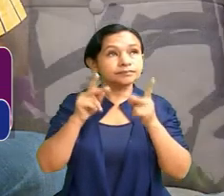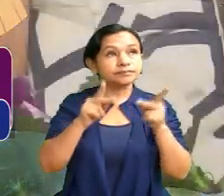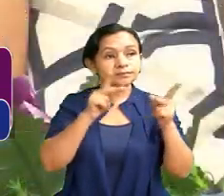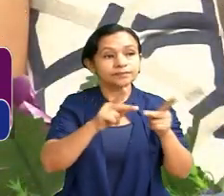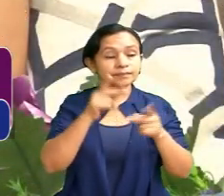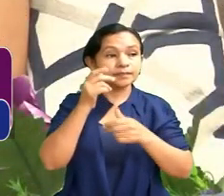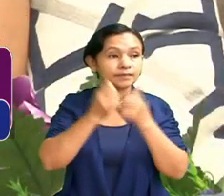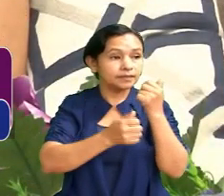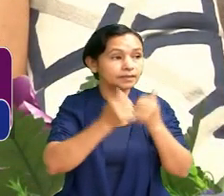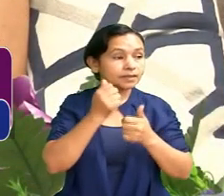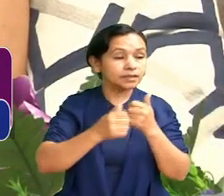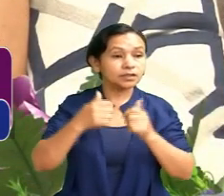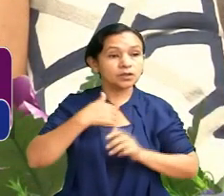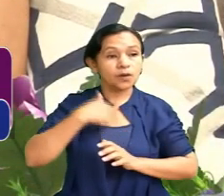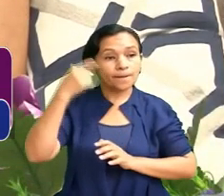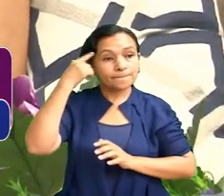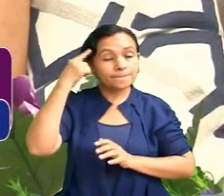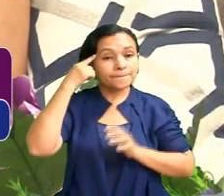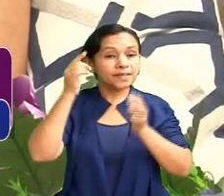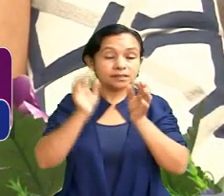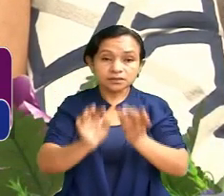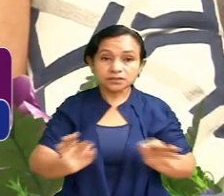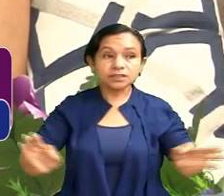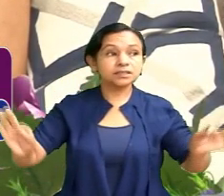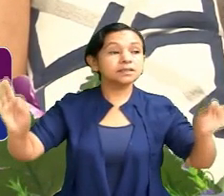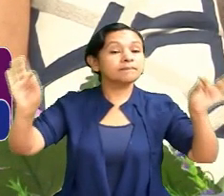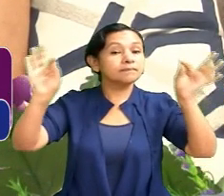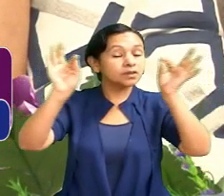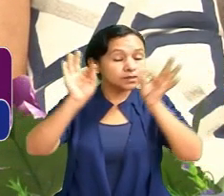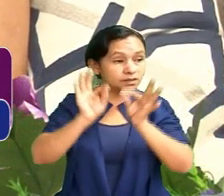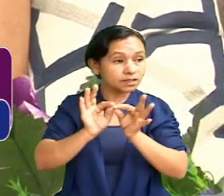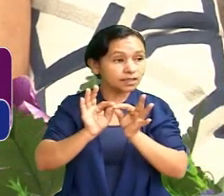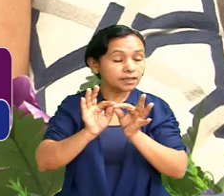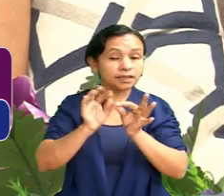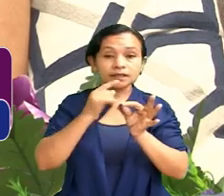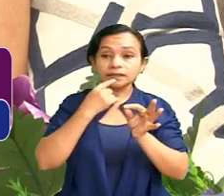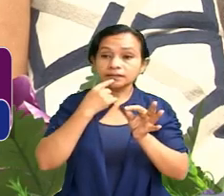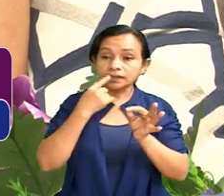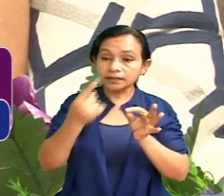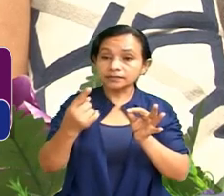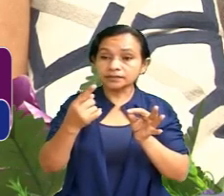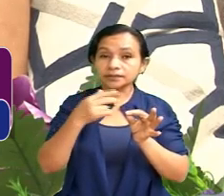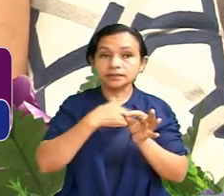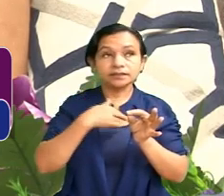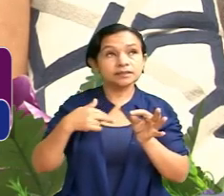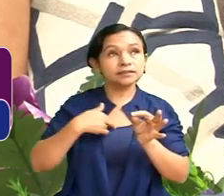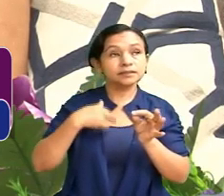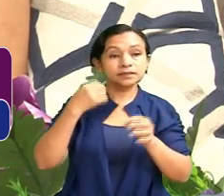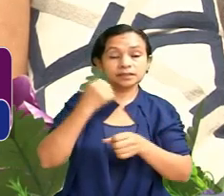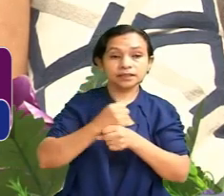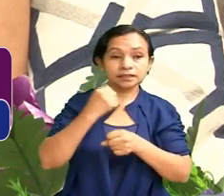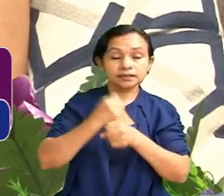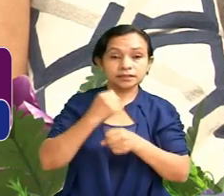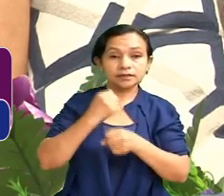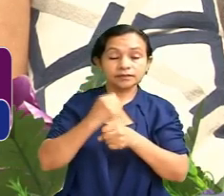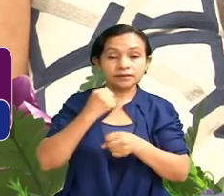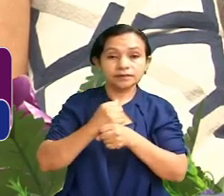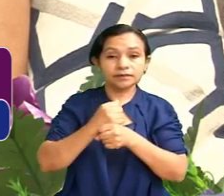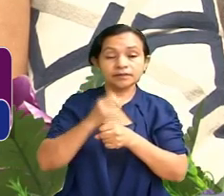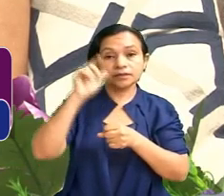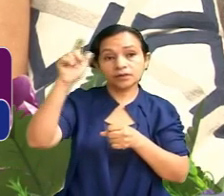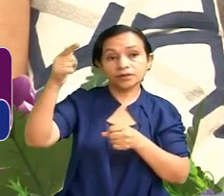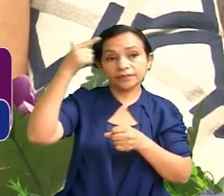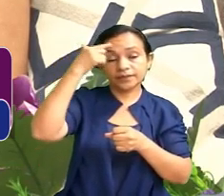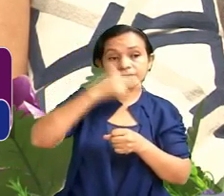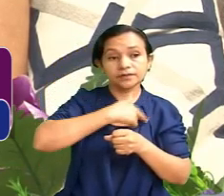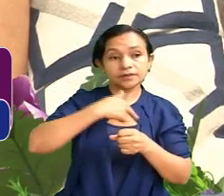multi amenaza entonces yo creo que es importante de resaltar pues también ese trabajo que se hace desde el gobierno y que también